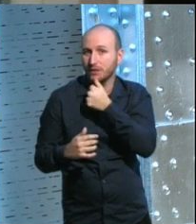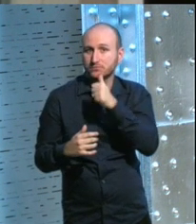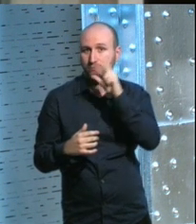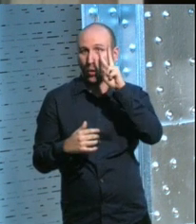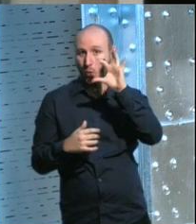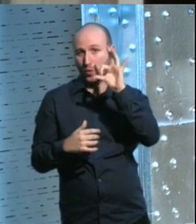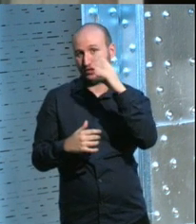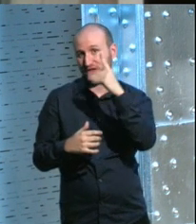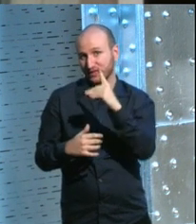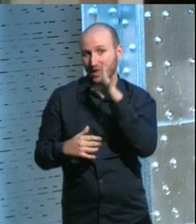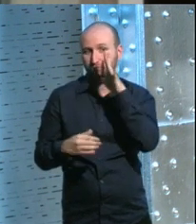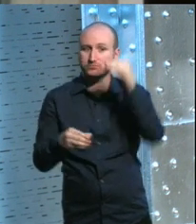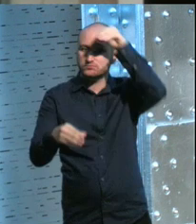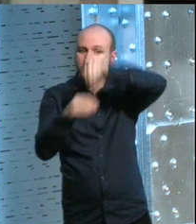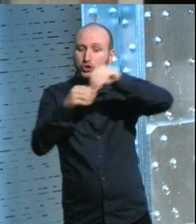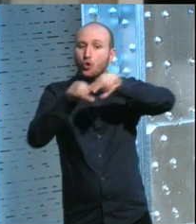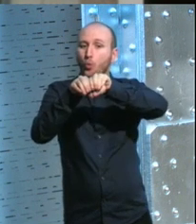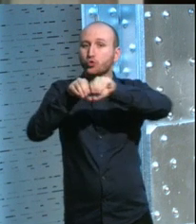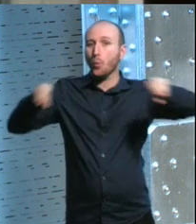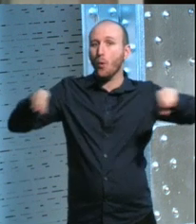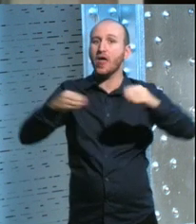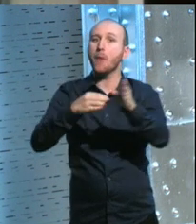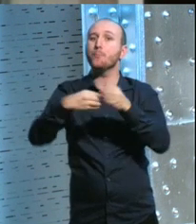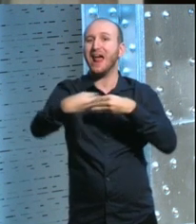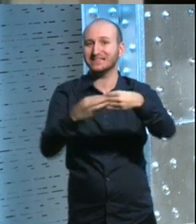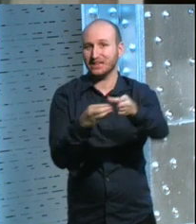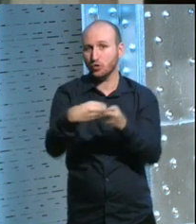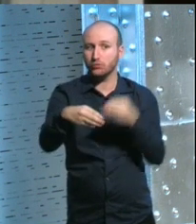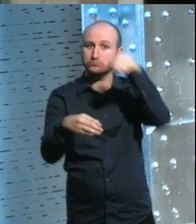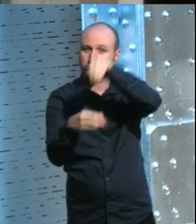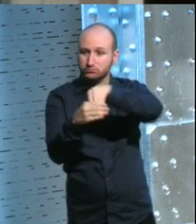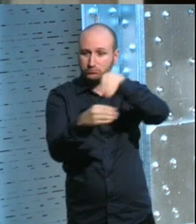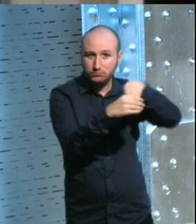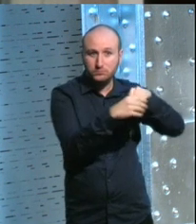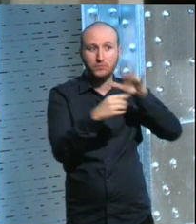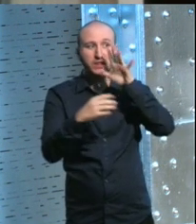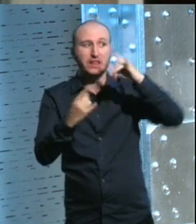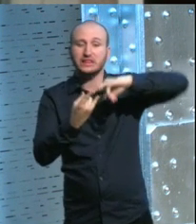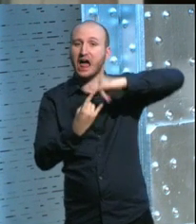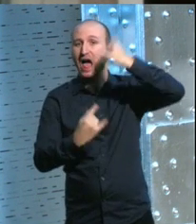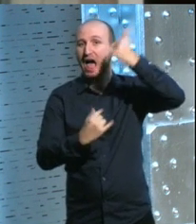USB en un tubo de plástico, la reverberación la da la antena wok,